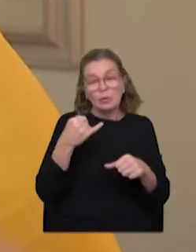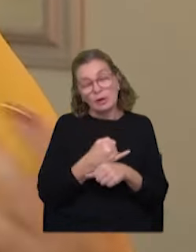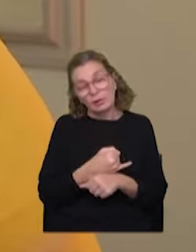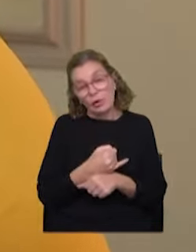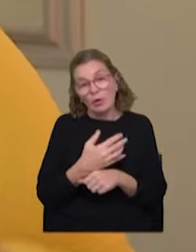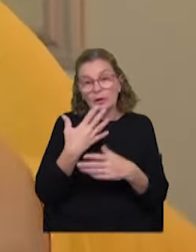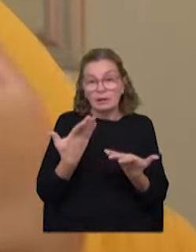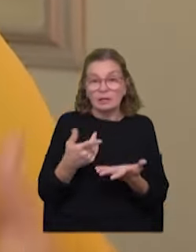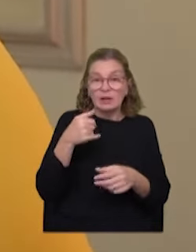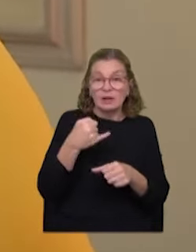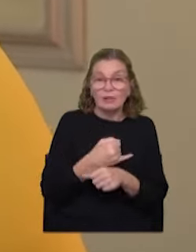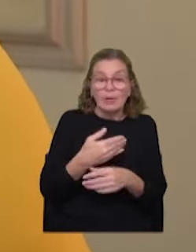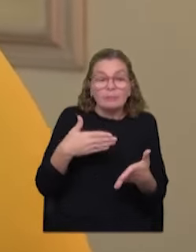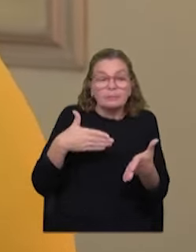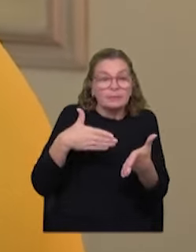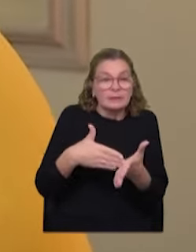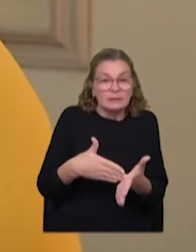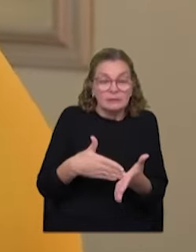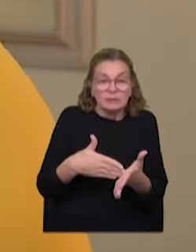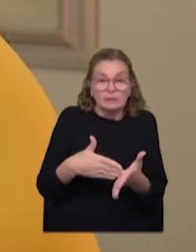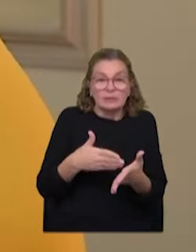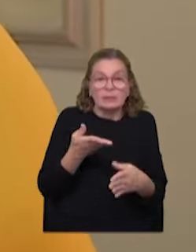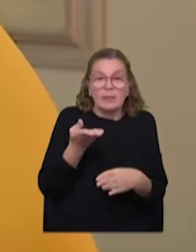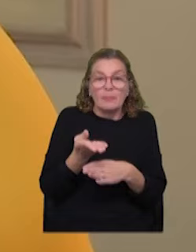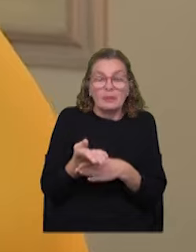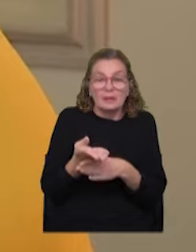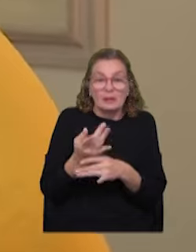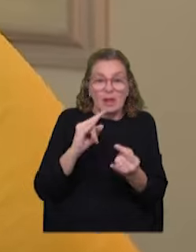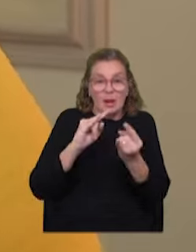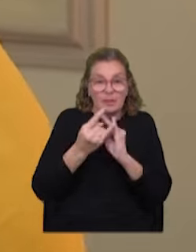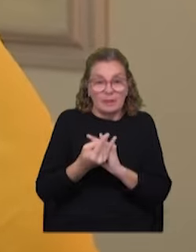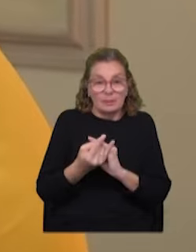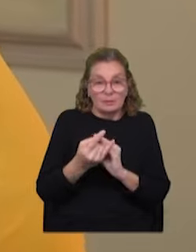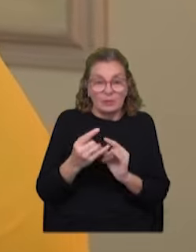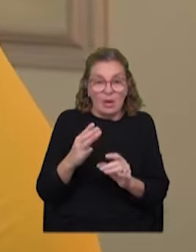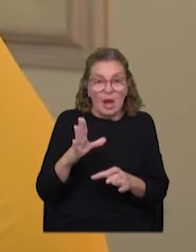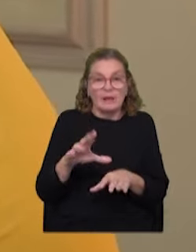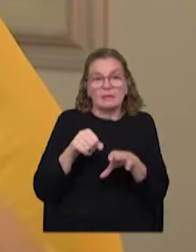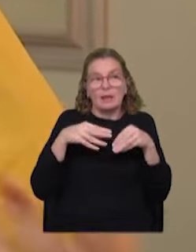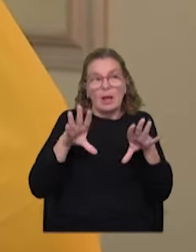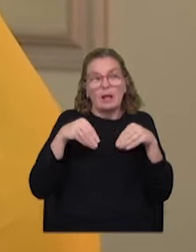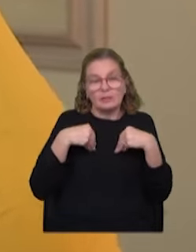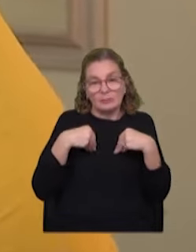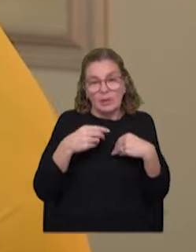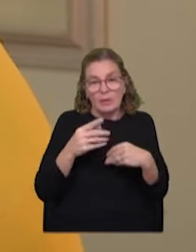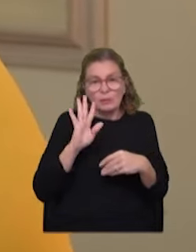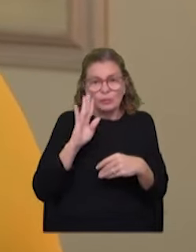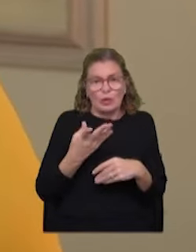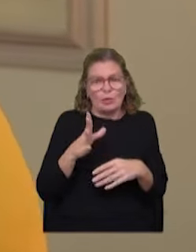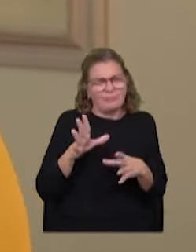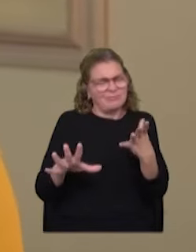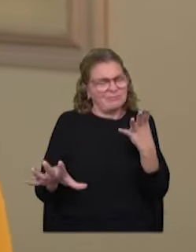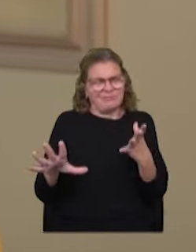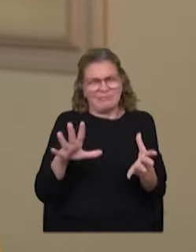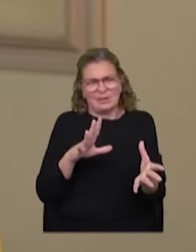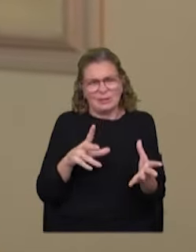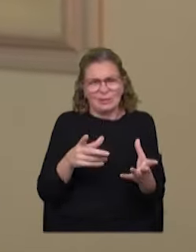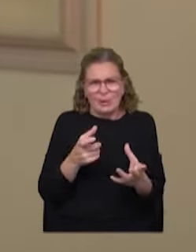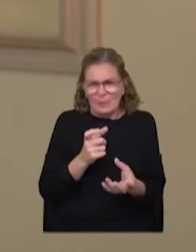que ese error había impedido que se solicitara la vía parlamentaria nos parece que es todo este muy improvisado Esa es la